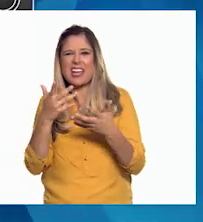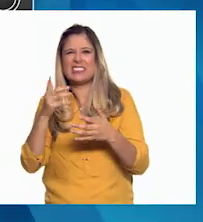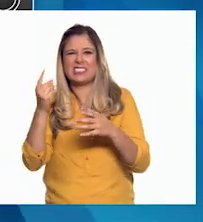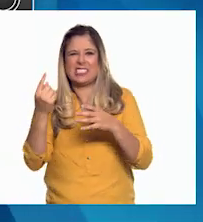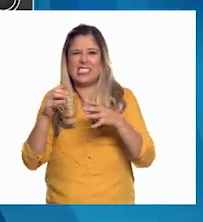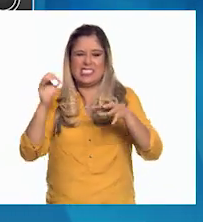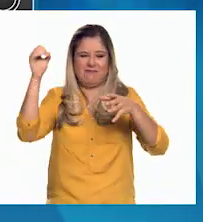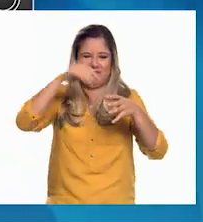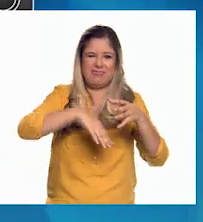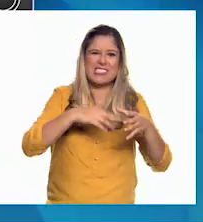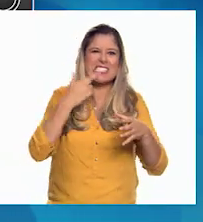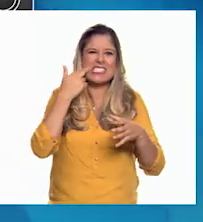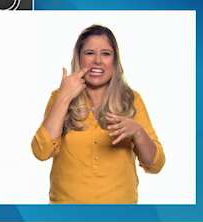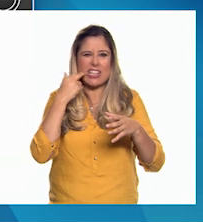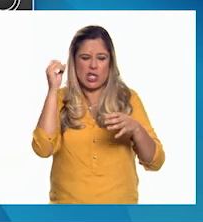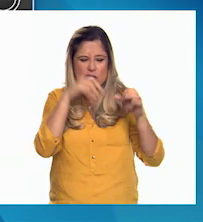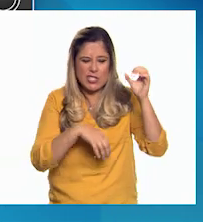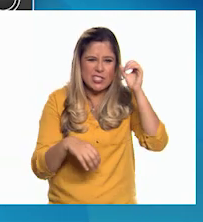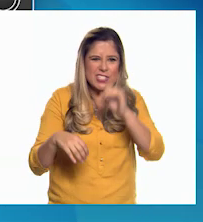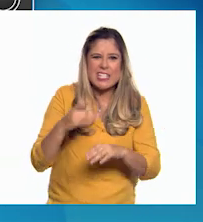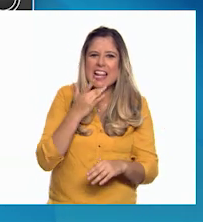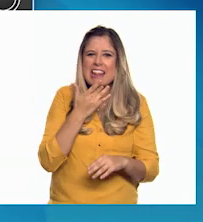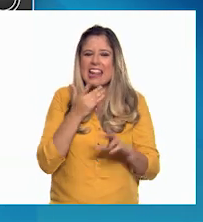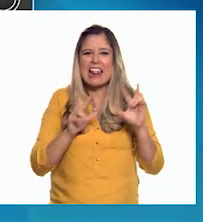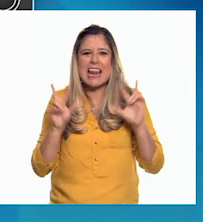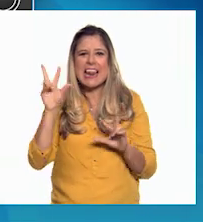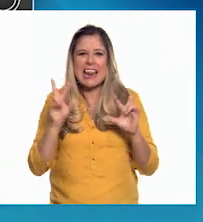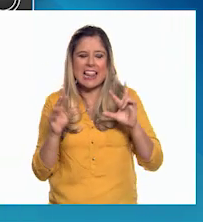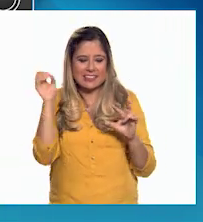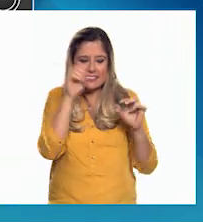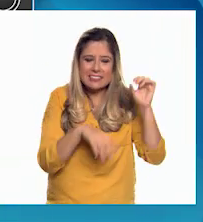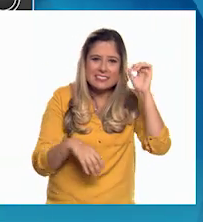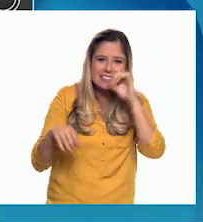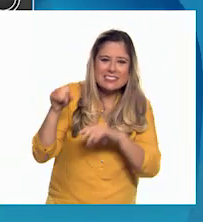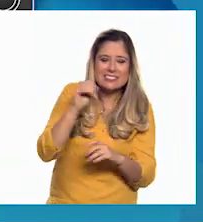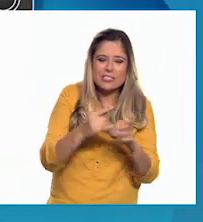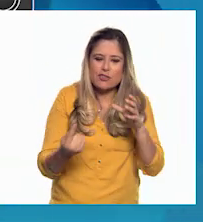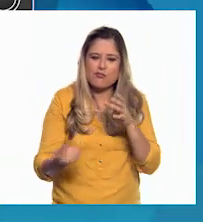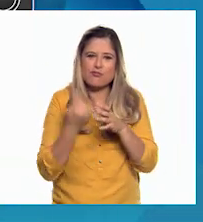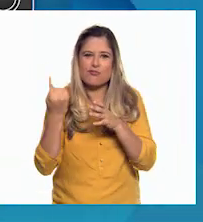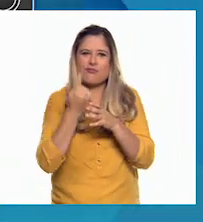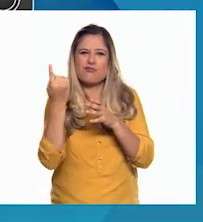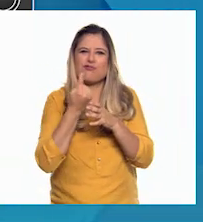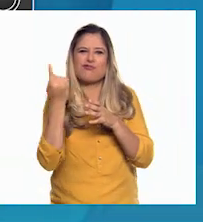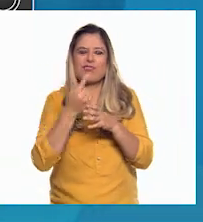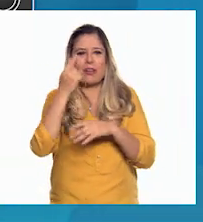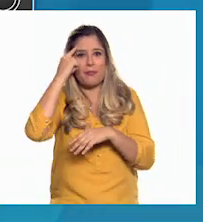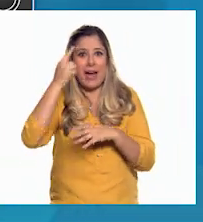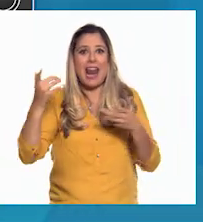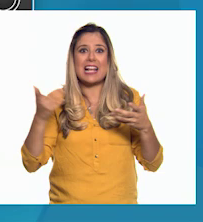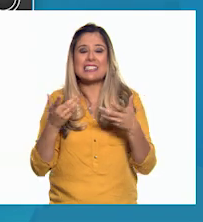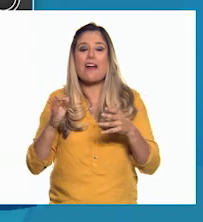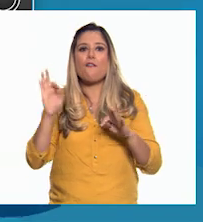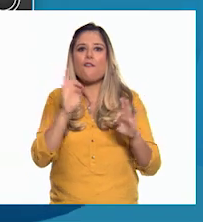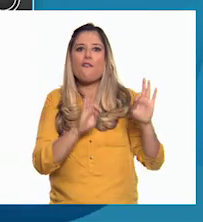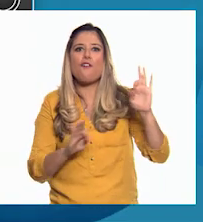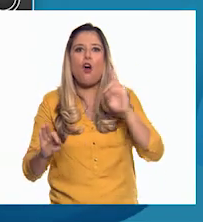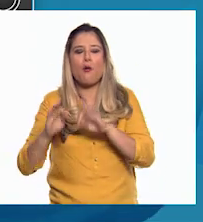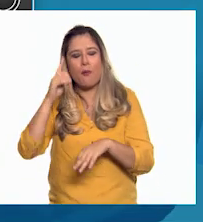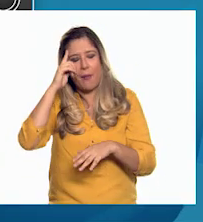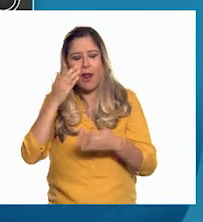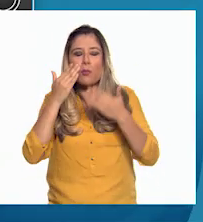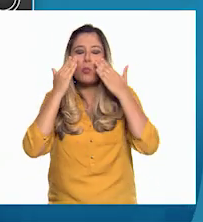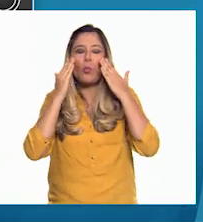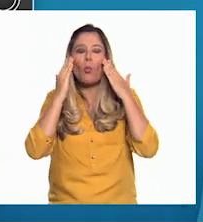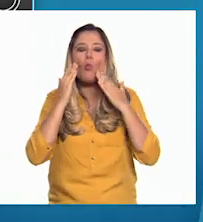licuadora un ratón hecho cachitos, lagartijas y no sé qué tantas cosas para crear una fórmula para hacerse joven. Y por cierto,